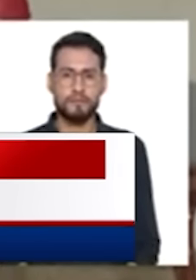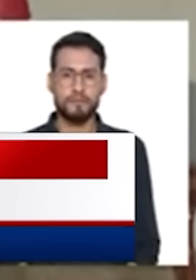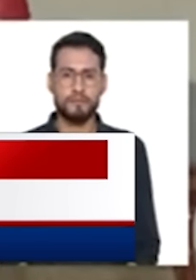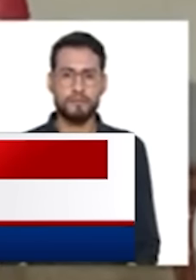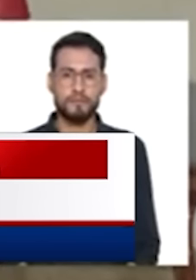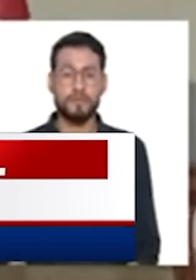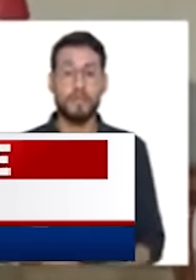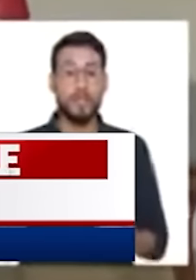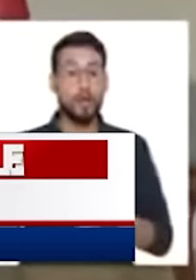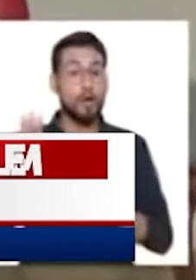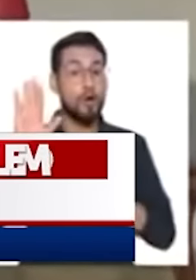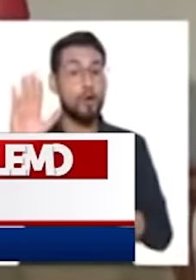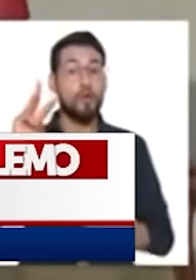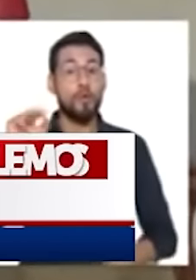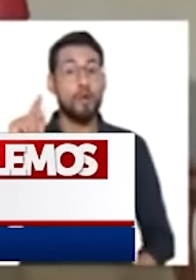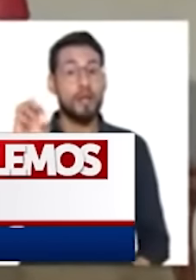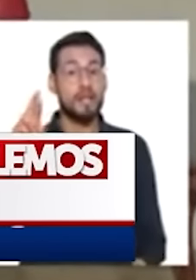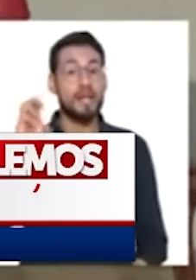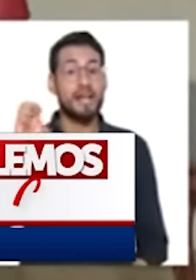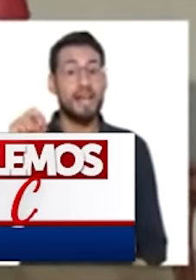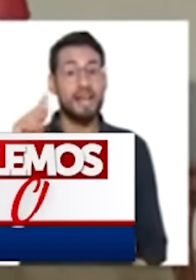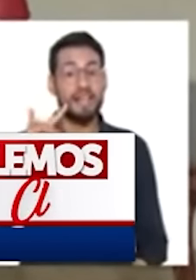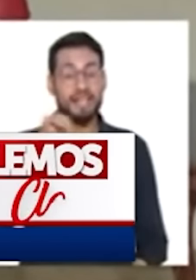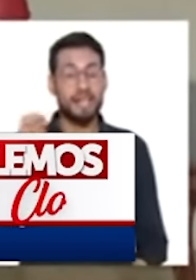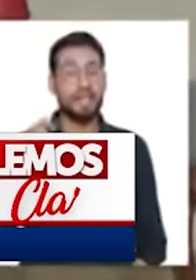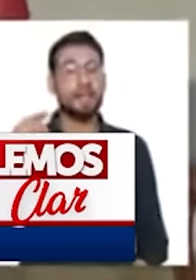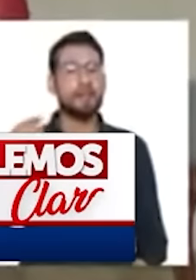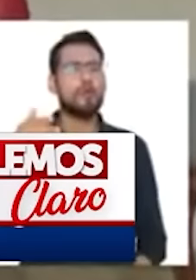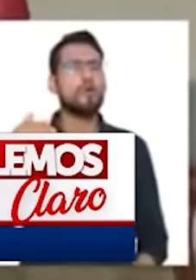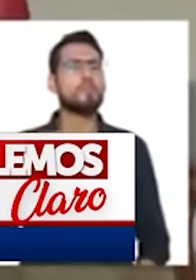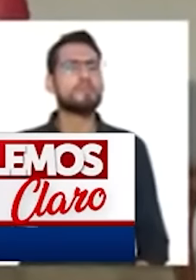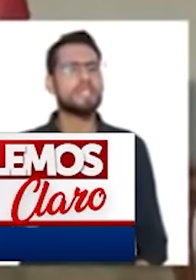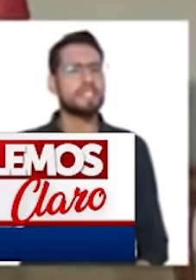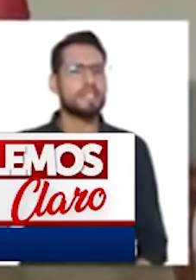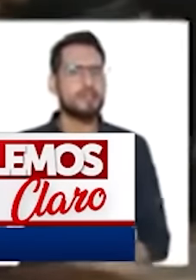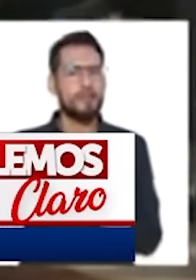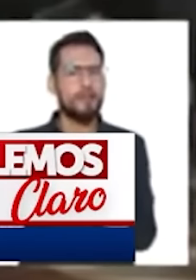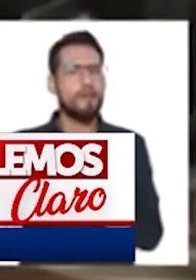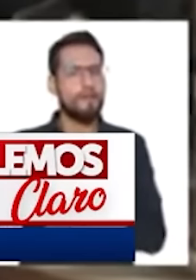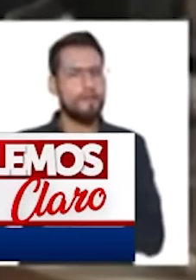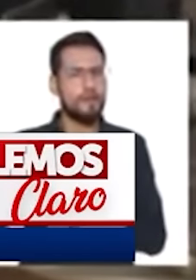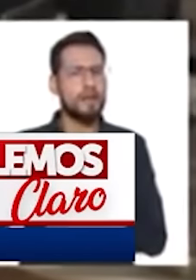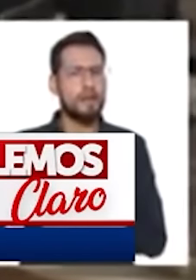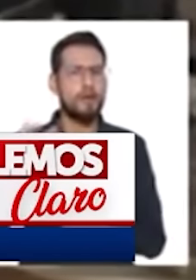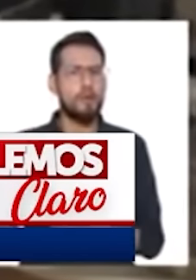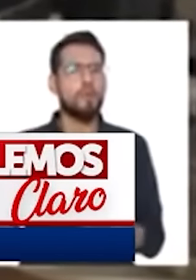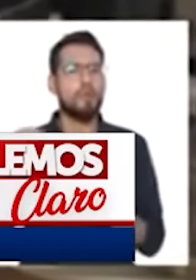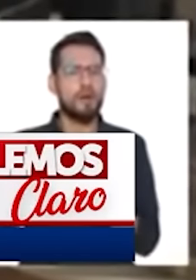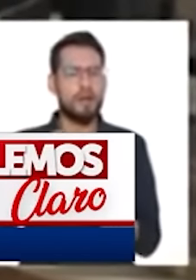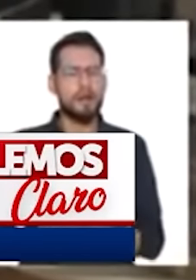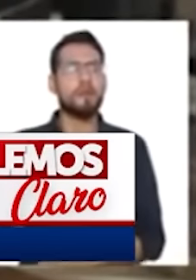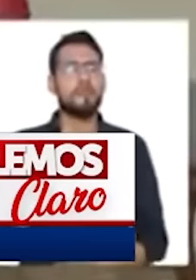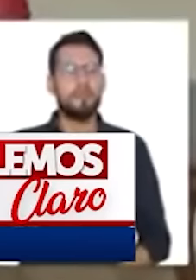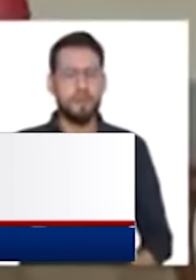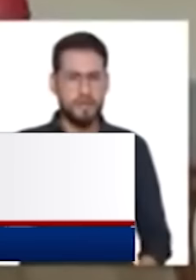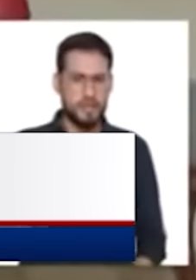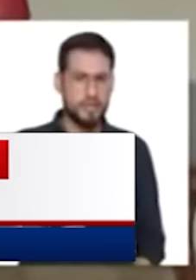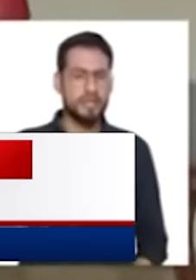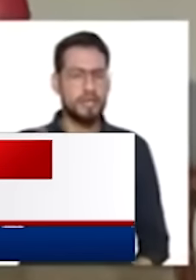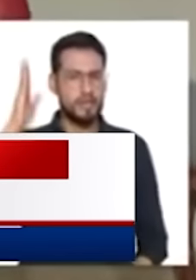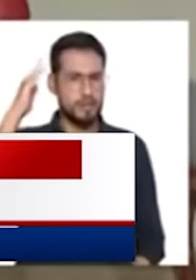demande caro F el ministro Walter ministro de defensa justamente serían